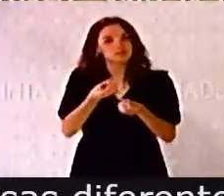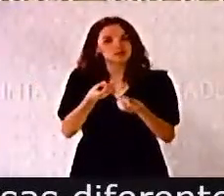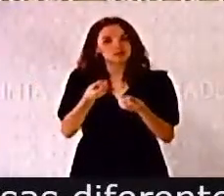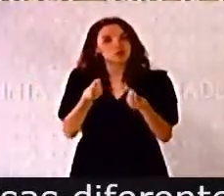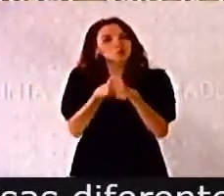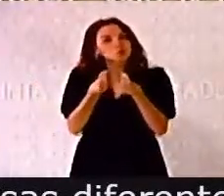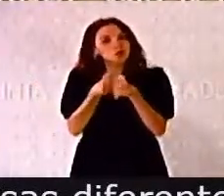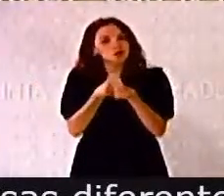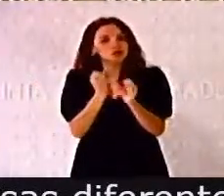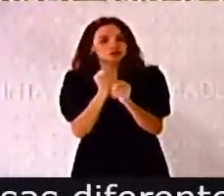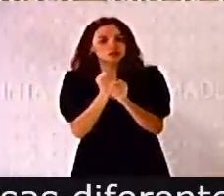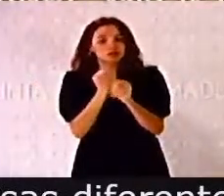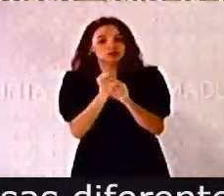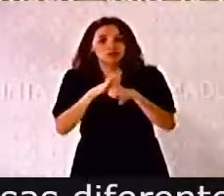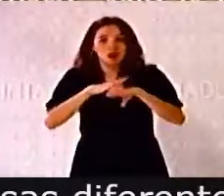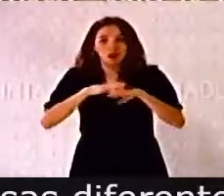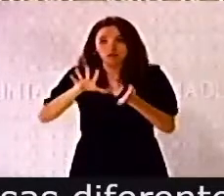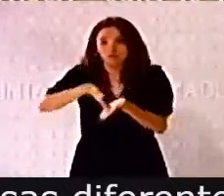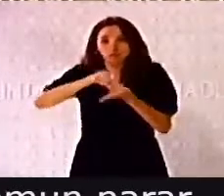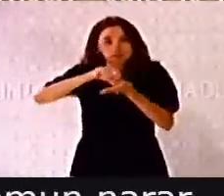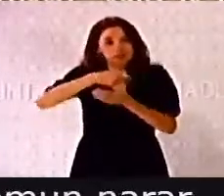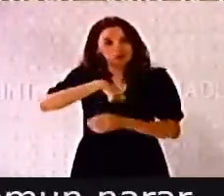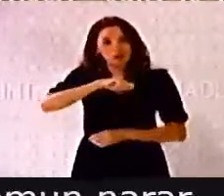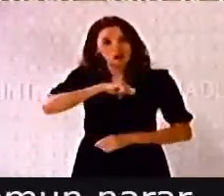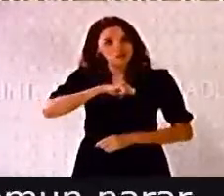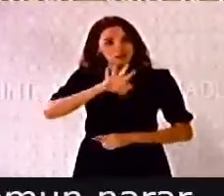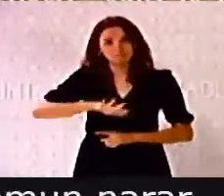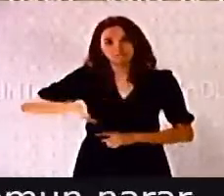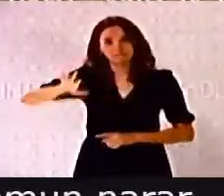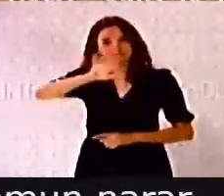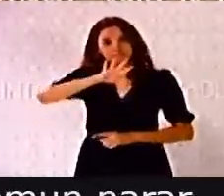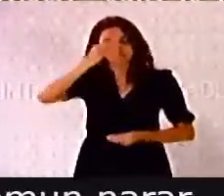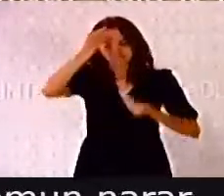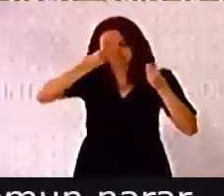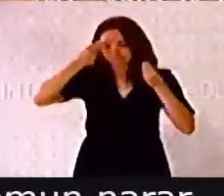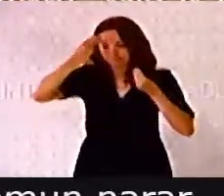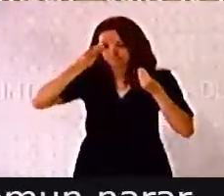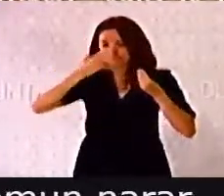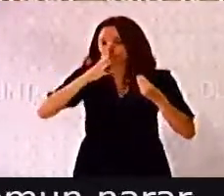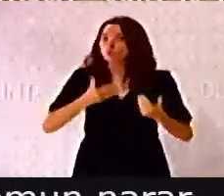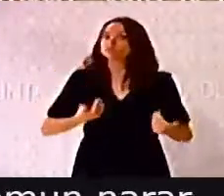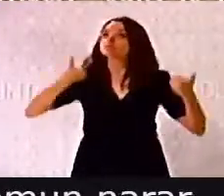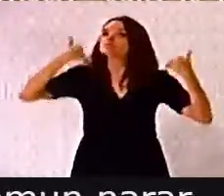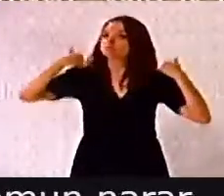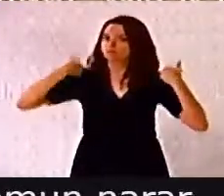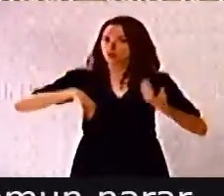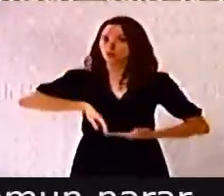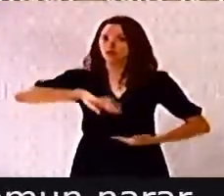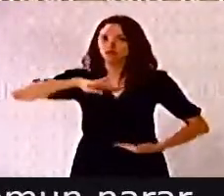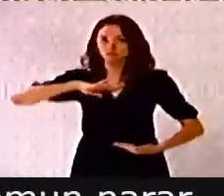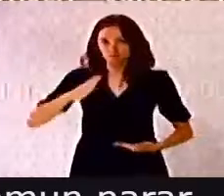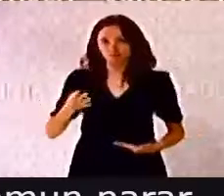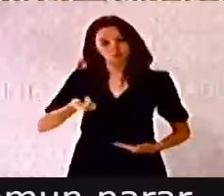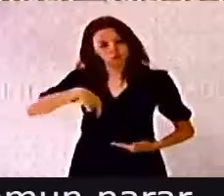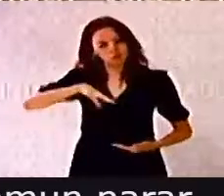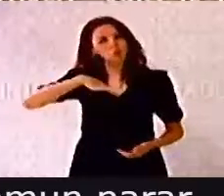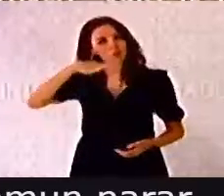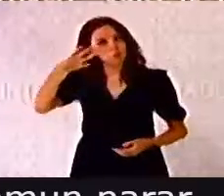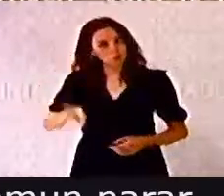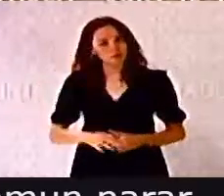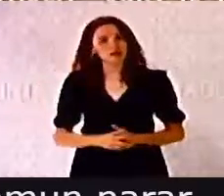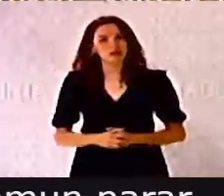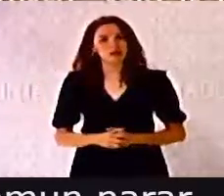analizar como país, en base a un marco competencial que es el que es, somos capaces de intentar hacer